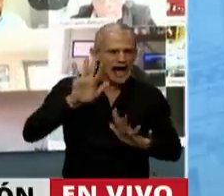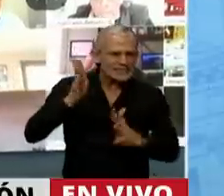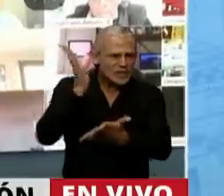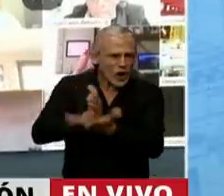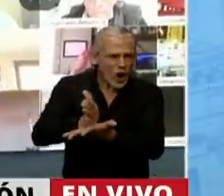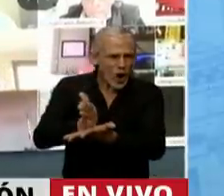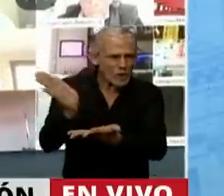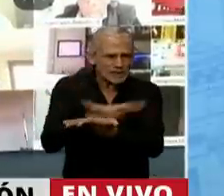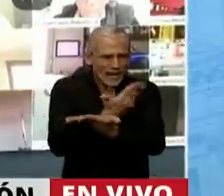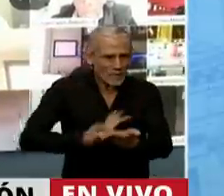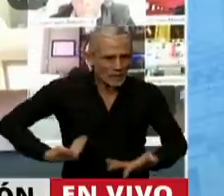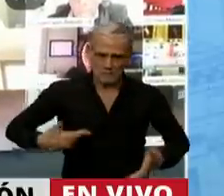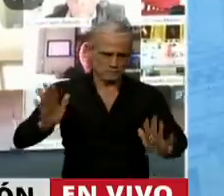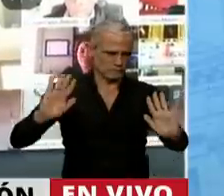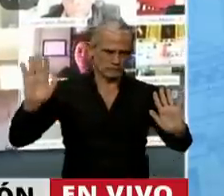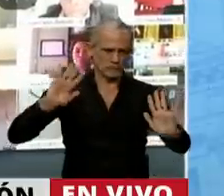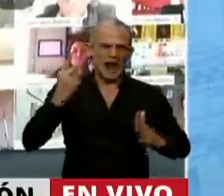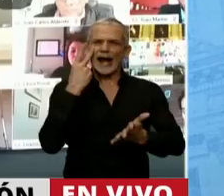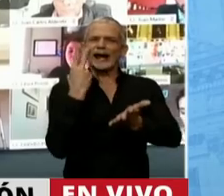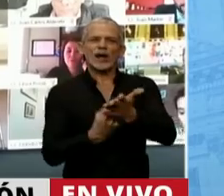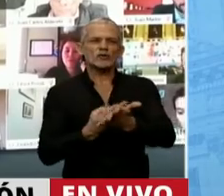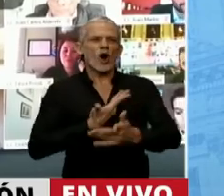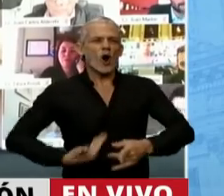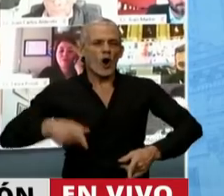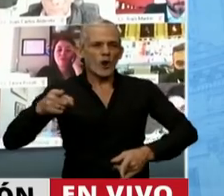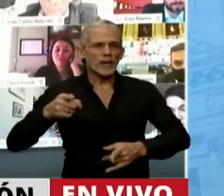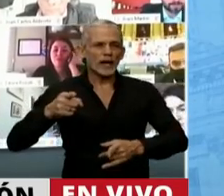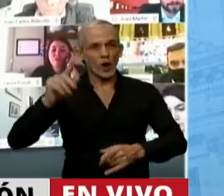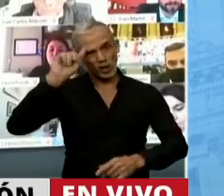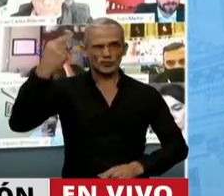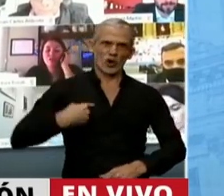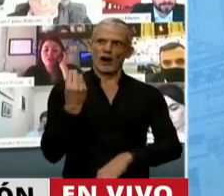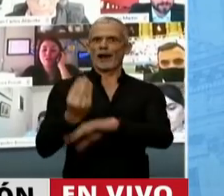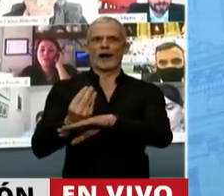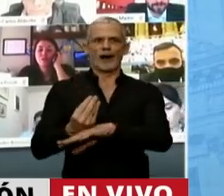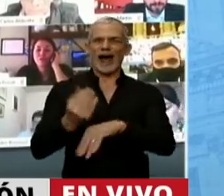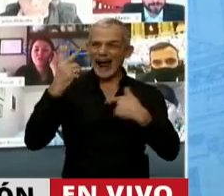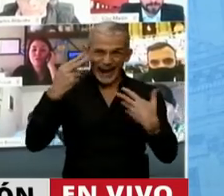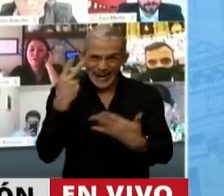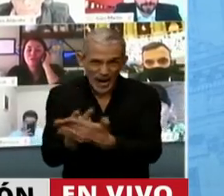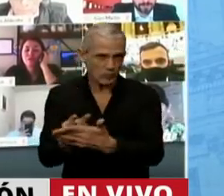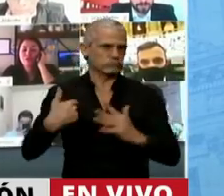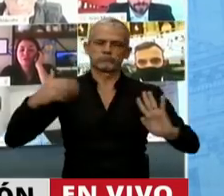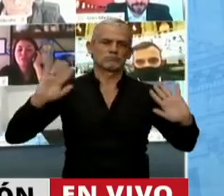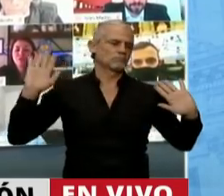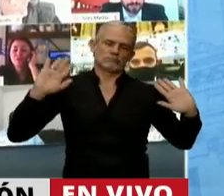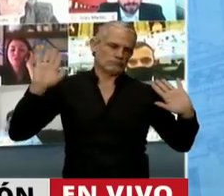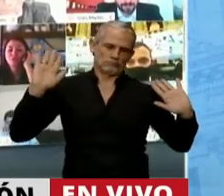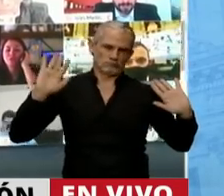Estado y tampoco va a reconocer gobiernos autoasignados. Esa es la posición nuestra.